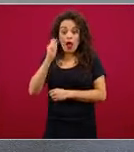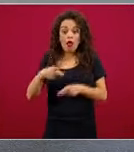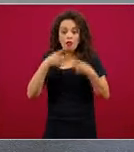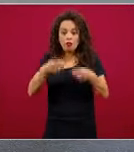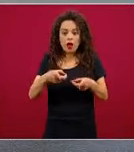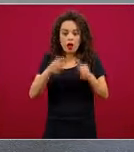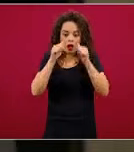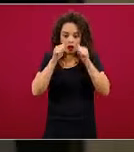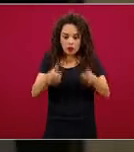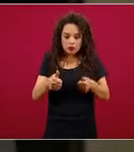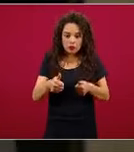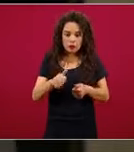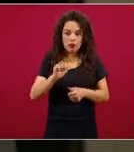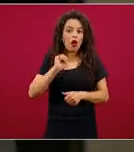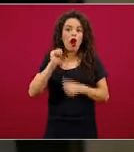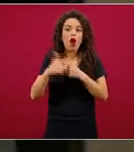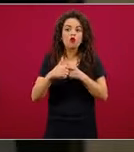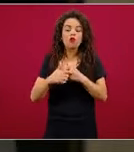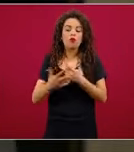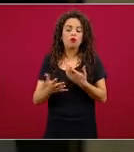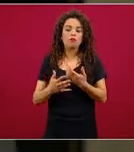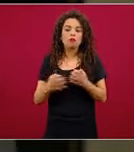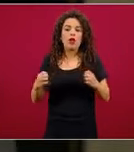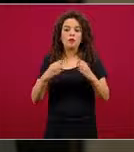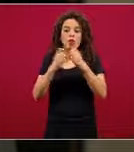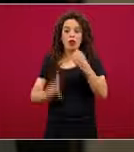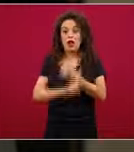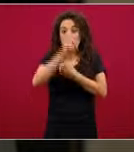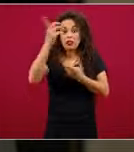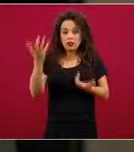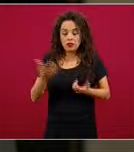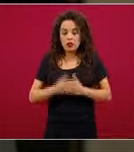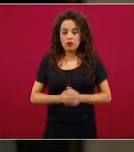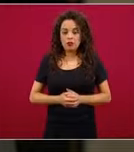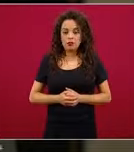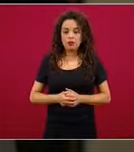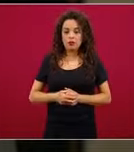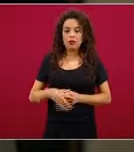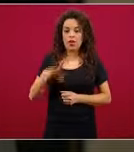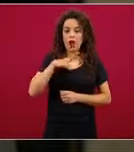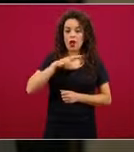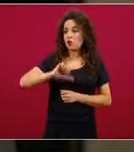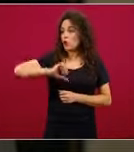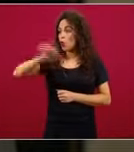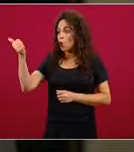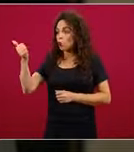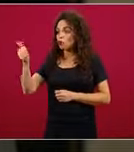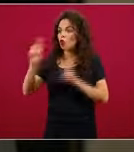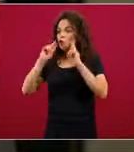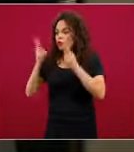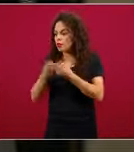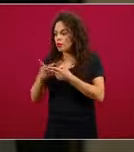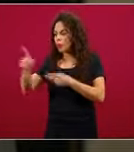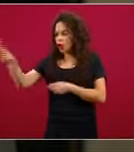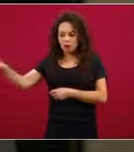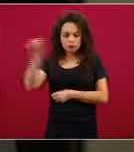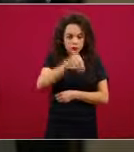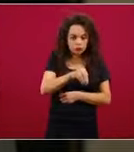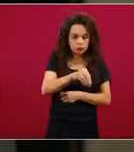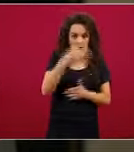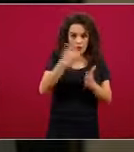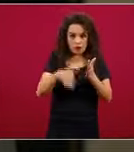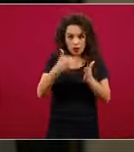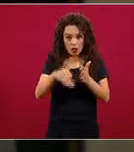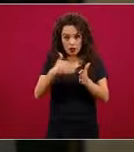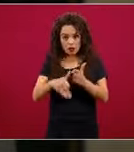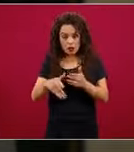contingencia, pues estos personales salen de otras unidades en los que ya estaban. No sé si haga falta personales y los anden como